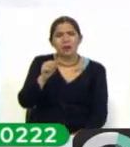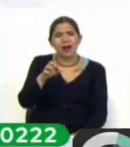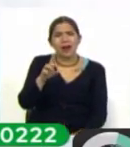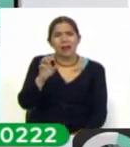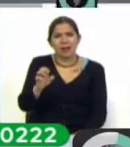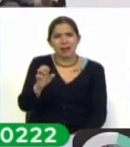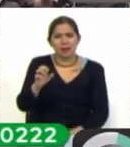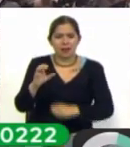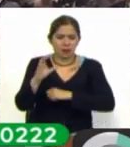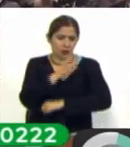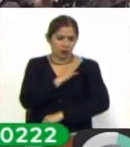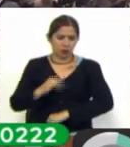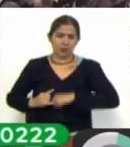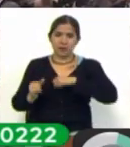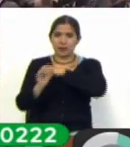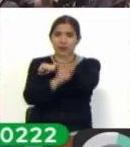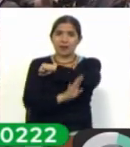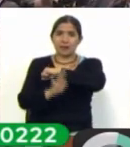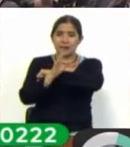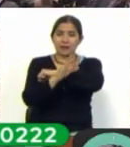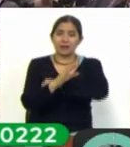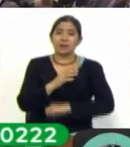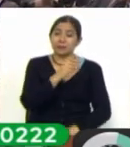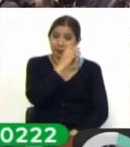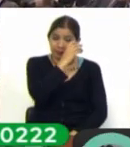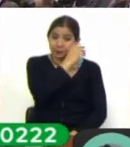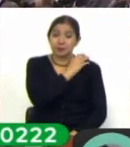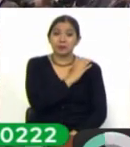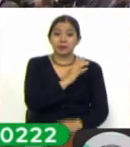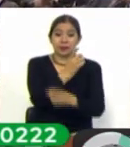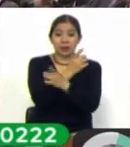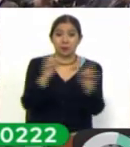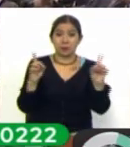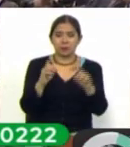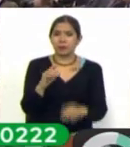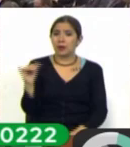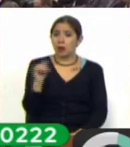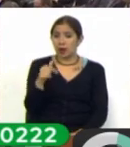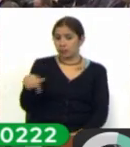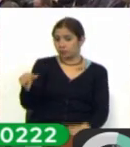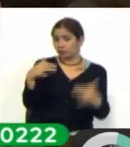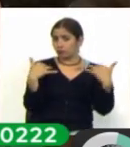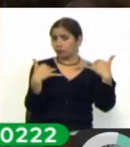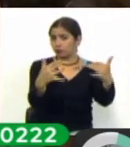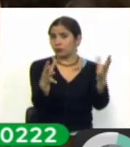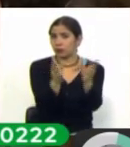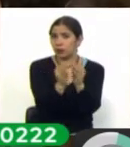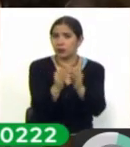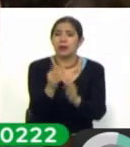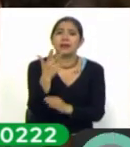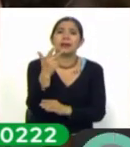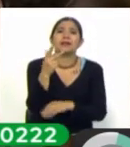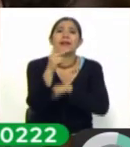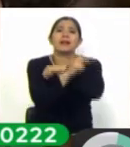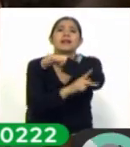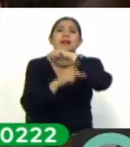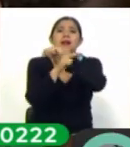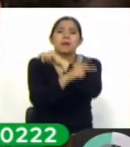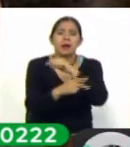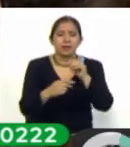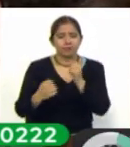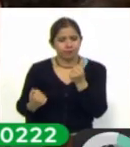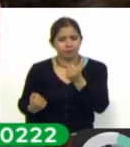la Democracia. Asimismo, en la sesión, 13 países presentaron una declaración de respaldo a la auditoría que realizó un equipo de expertos del